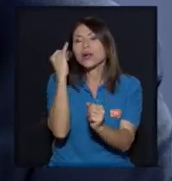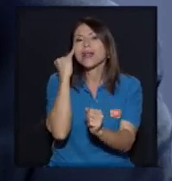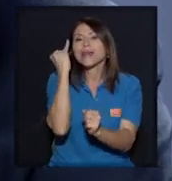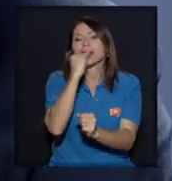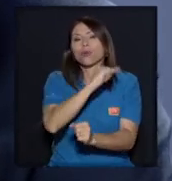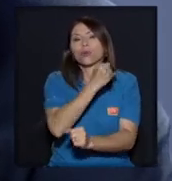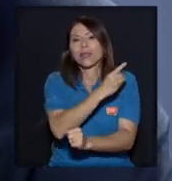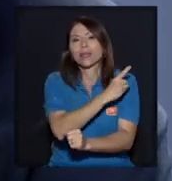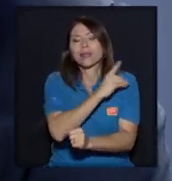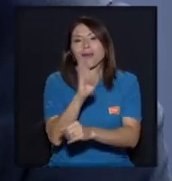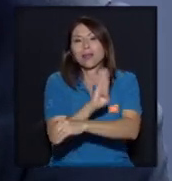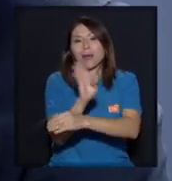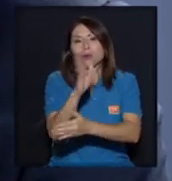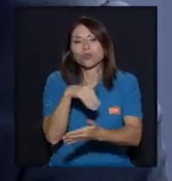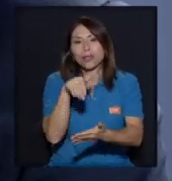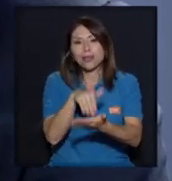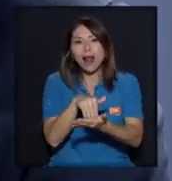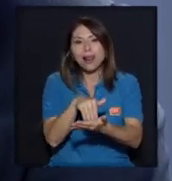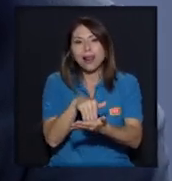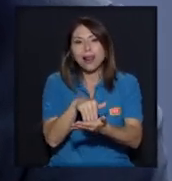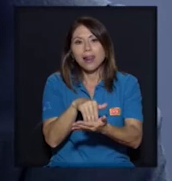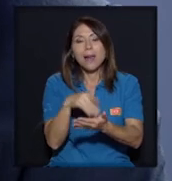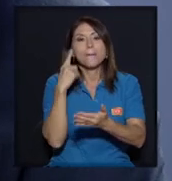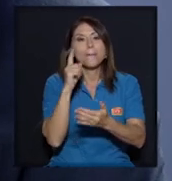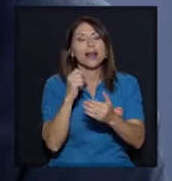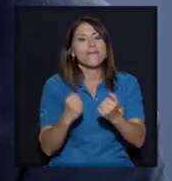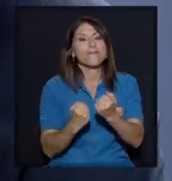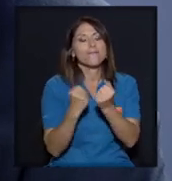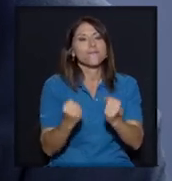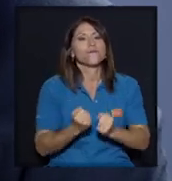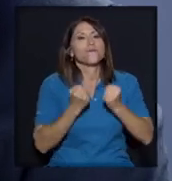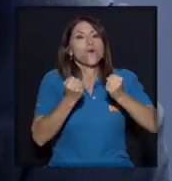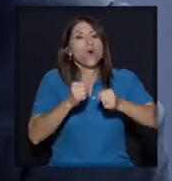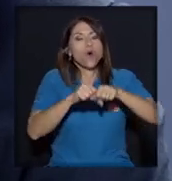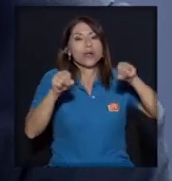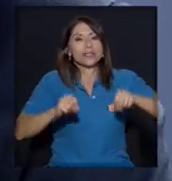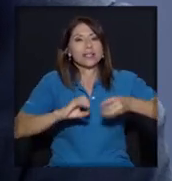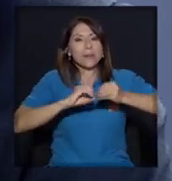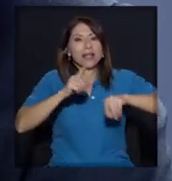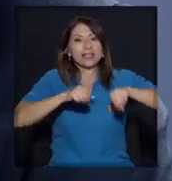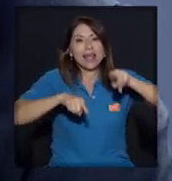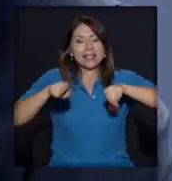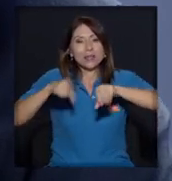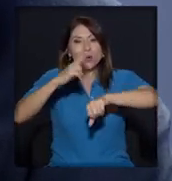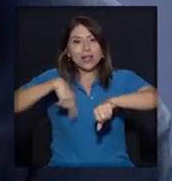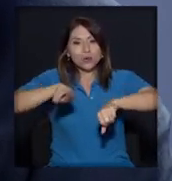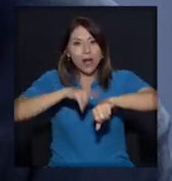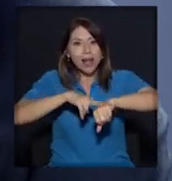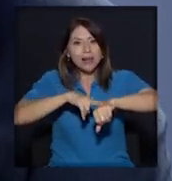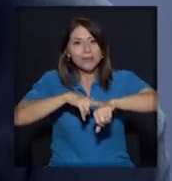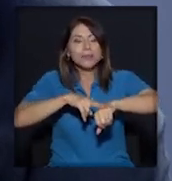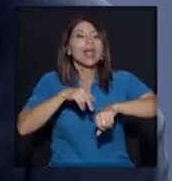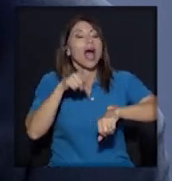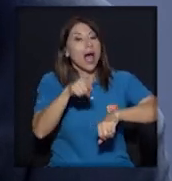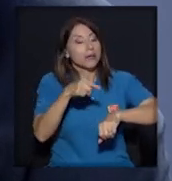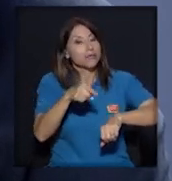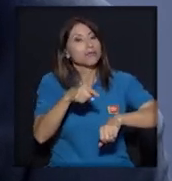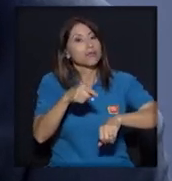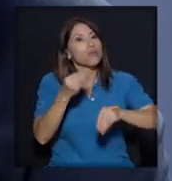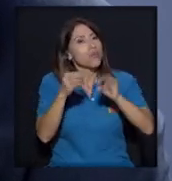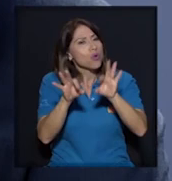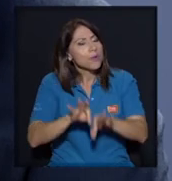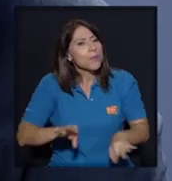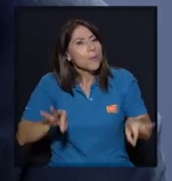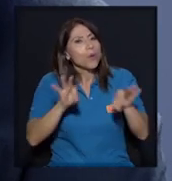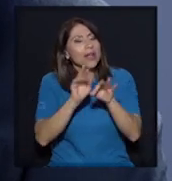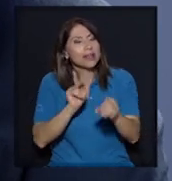del Banco Central por fortalecer el Sistema Estadístico Nacional, ha tenido una participación muy